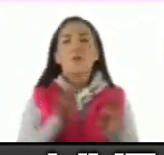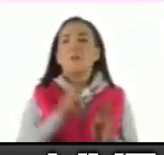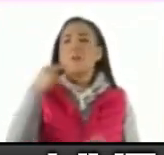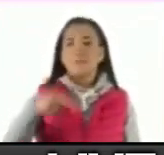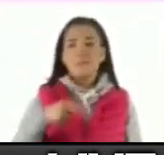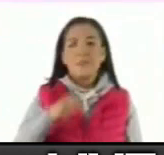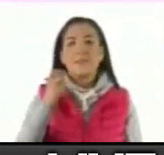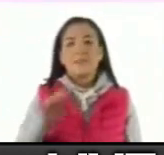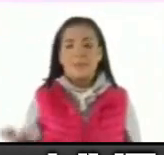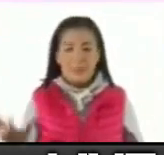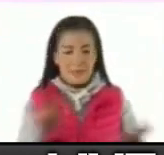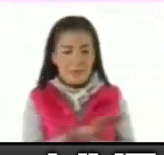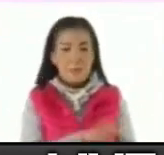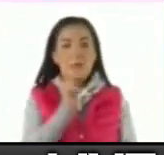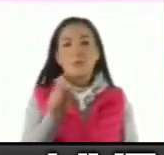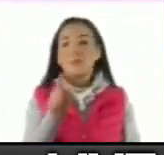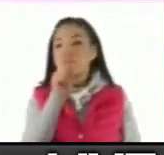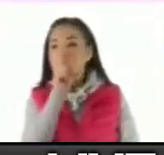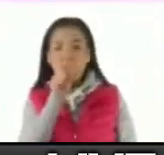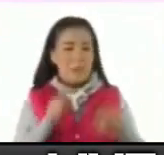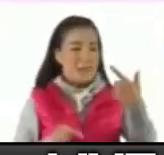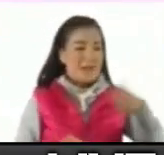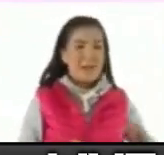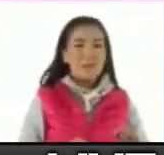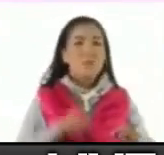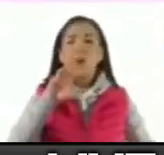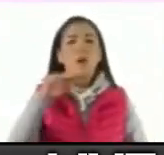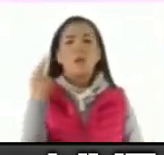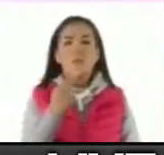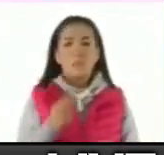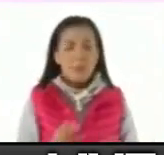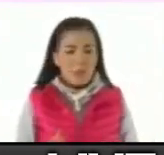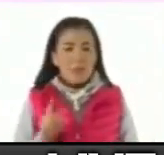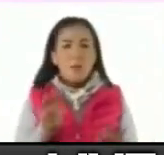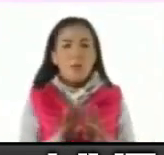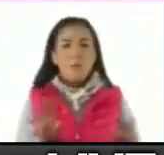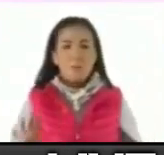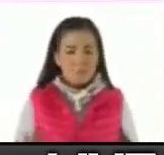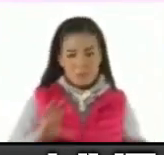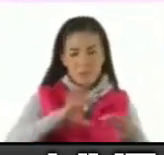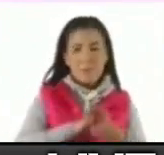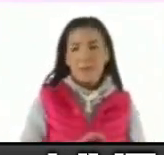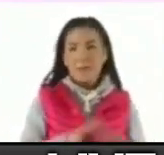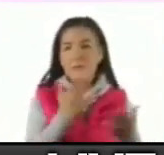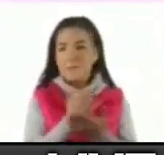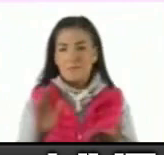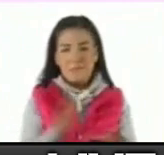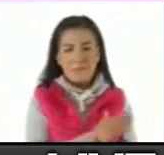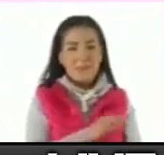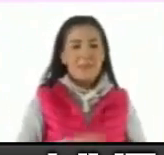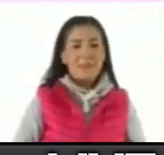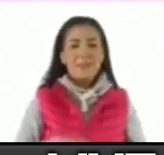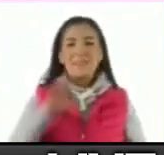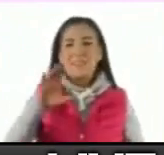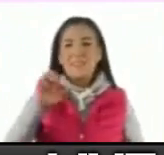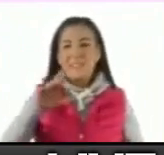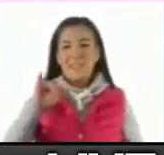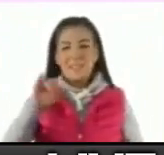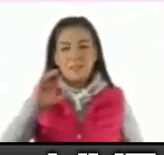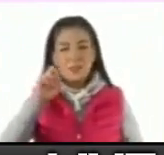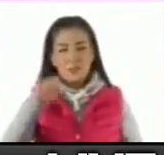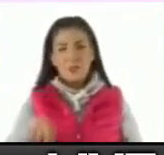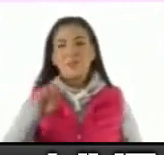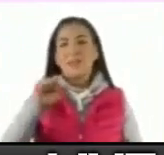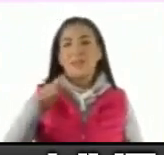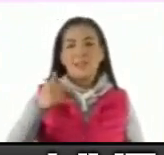de estado sólido a un gas sin pasar por un estado líquido. Ceración y Sagitario.